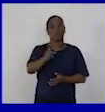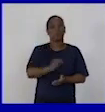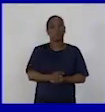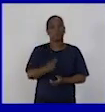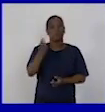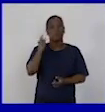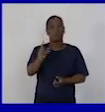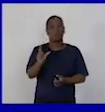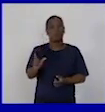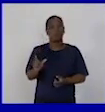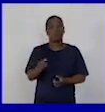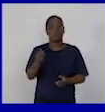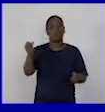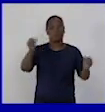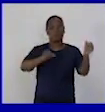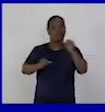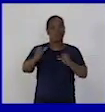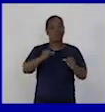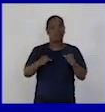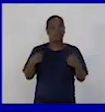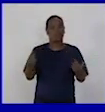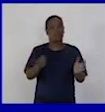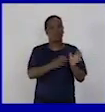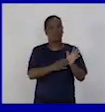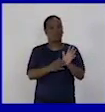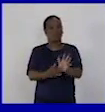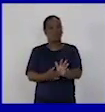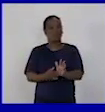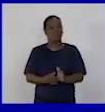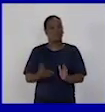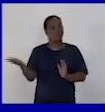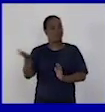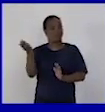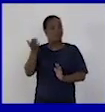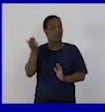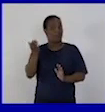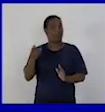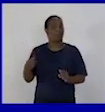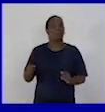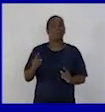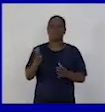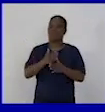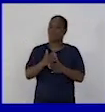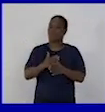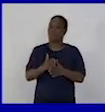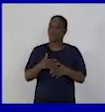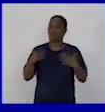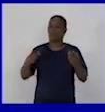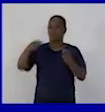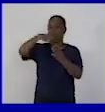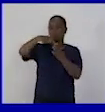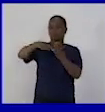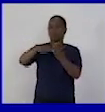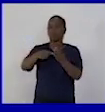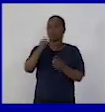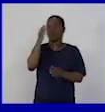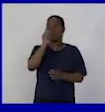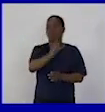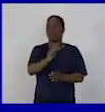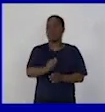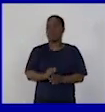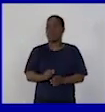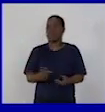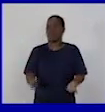reacciones representadas a continuación, la velocidad de la reacción es diferente. ¿Qué factor influye en cada caso? Le